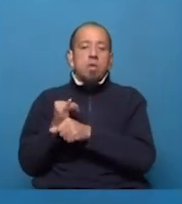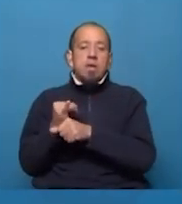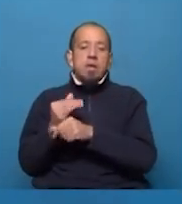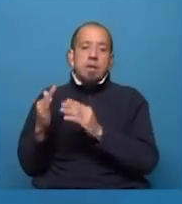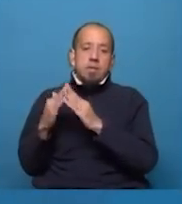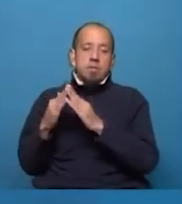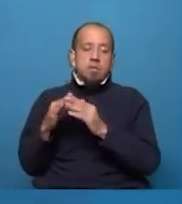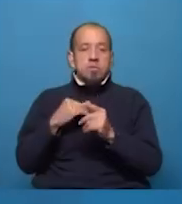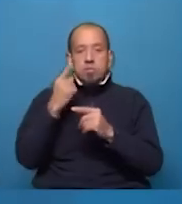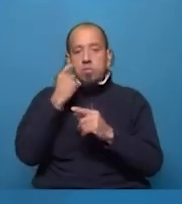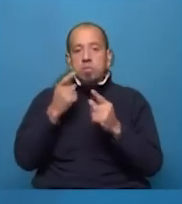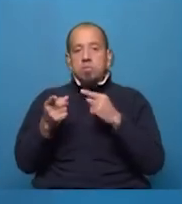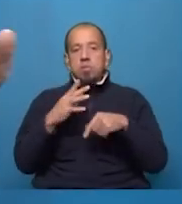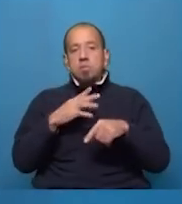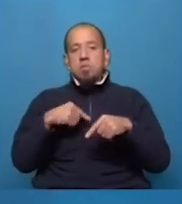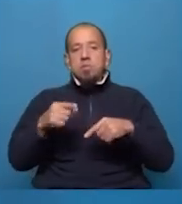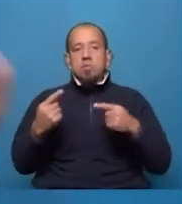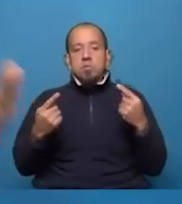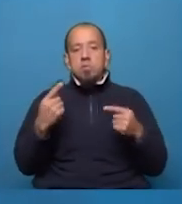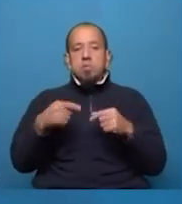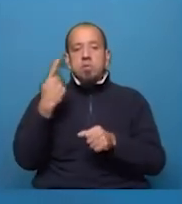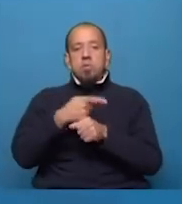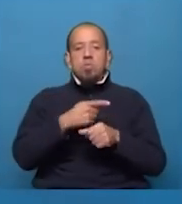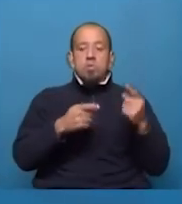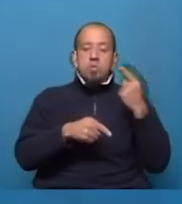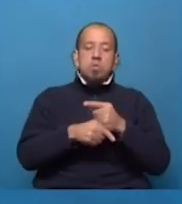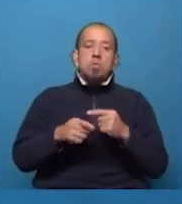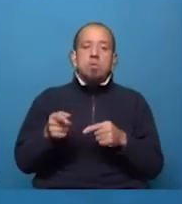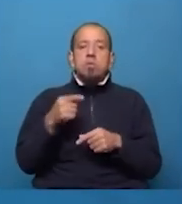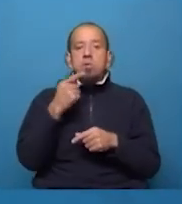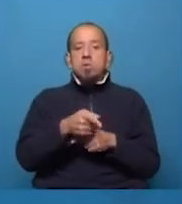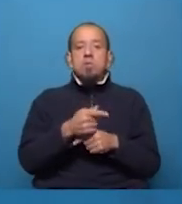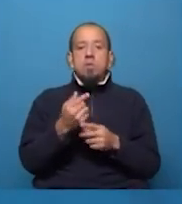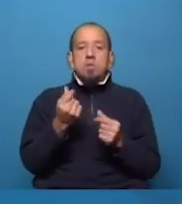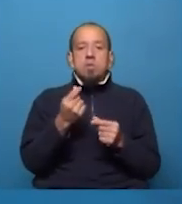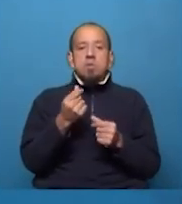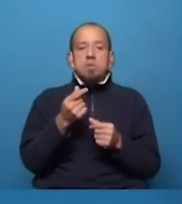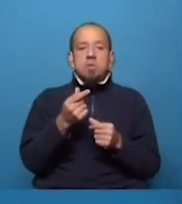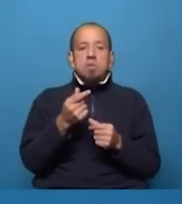lo ves después entre ellos se pelean se acusan uno al otro donde se lava allá